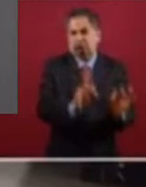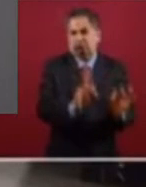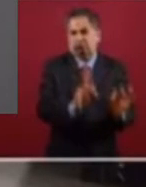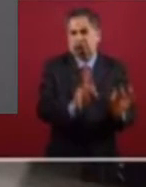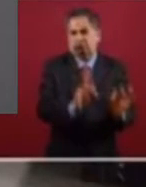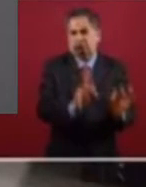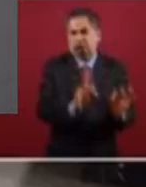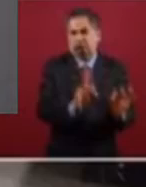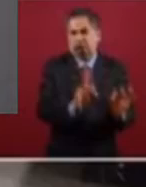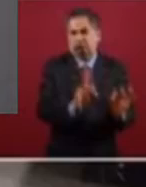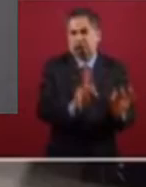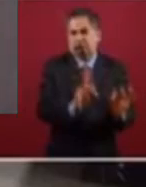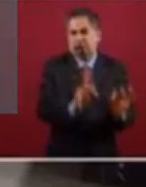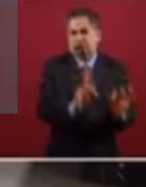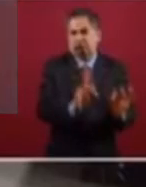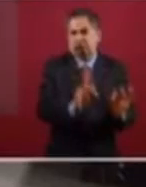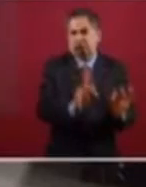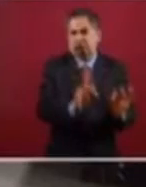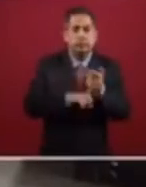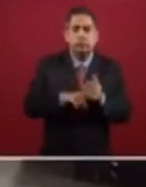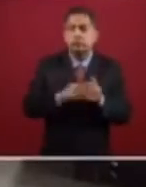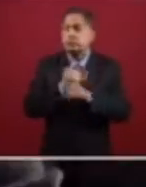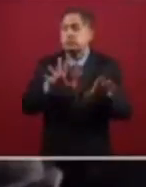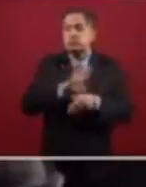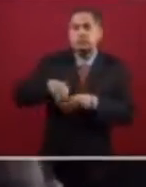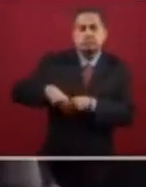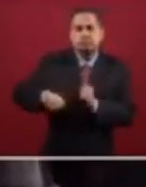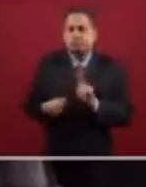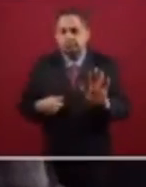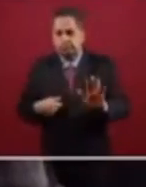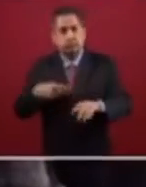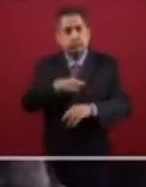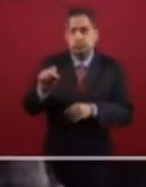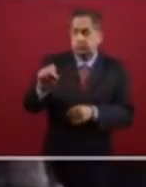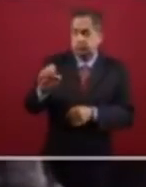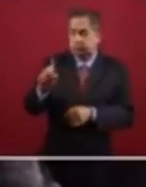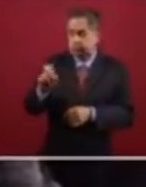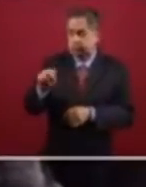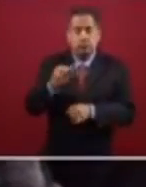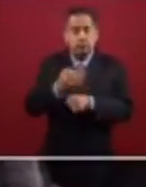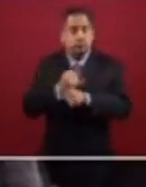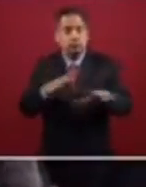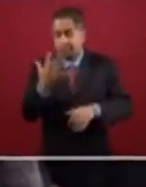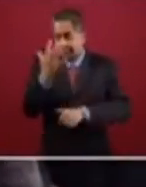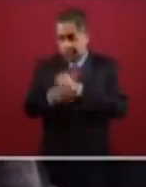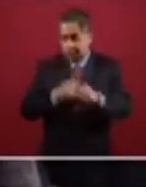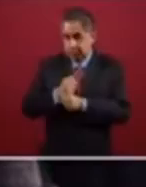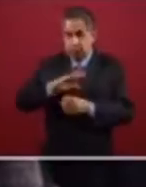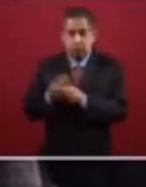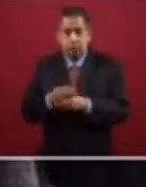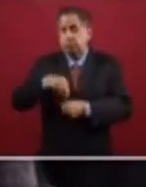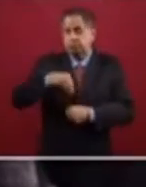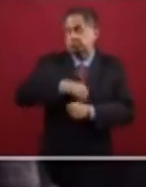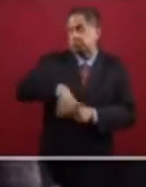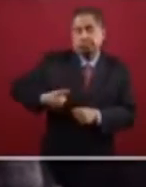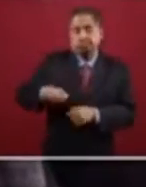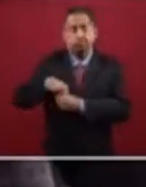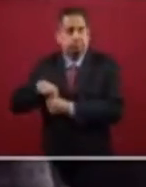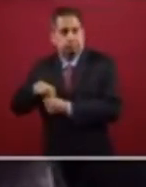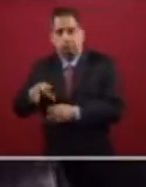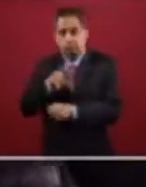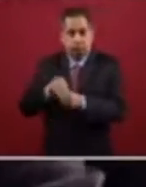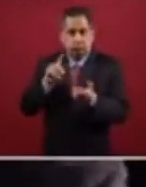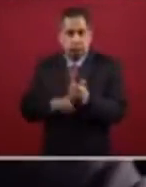establece la obligación de transparentar los gastos. Sin embargo, la Secretaría de la Defensa Nacional reservó por 5 años, como información clasificada, todos los